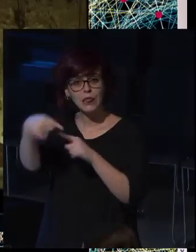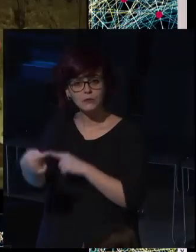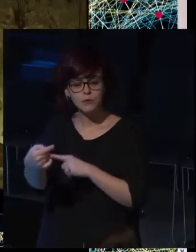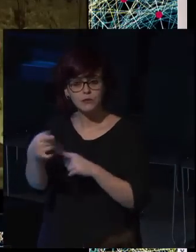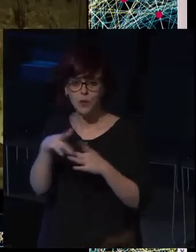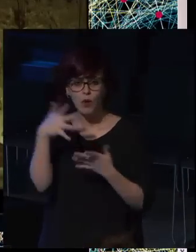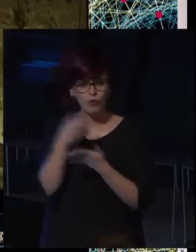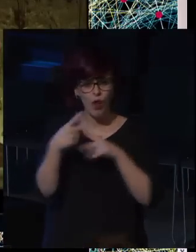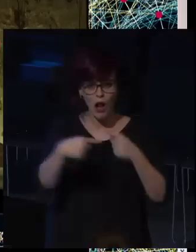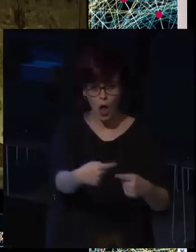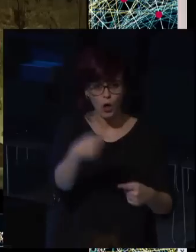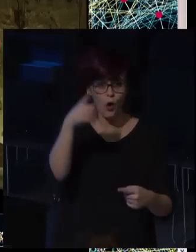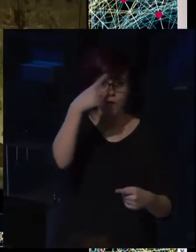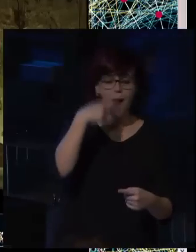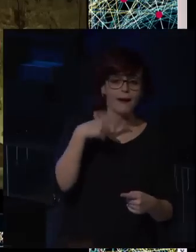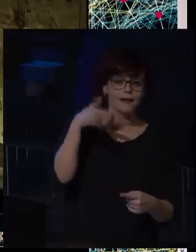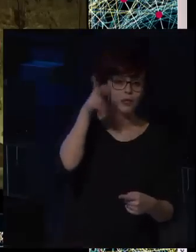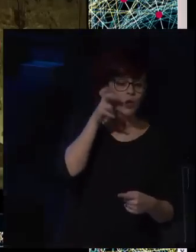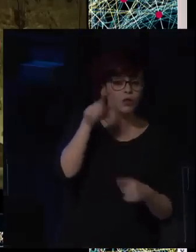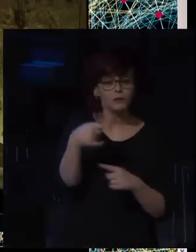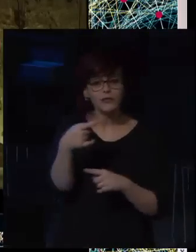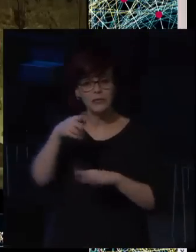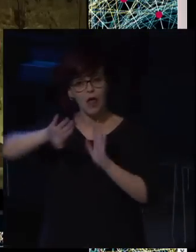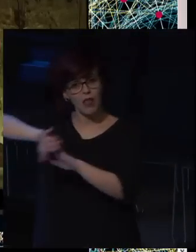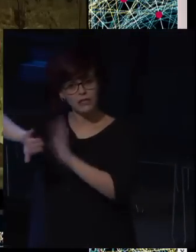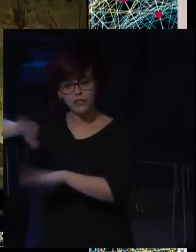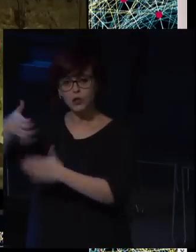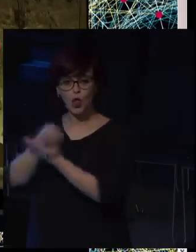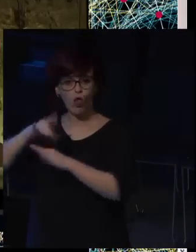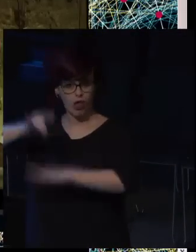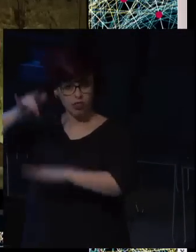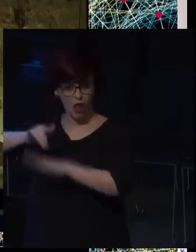completamente analógico todo, imagen y sonido, y a la derecha completamente digital.